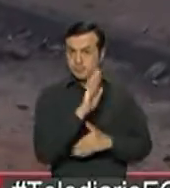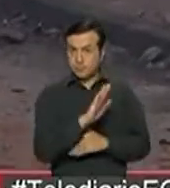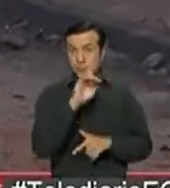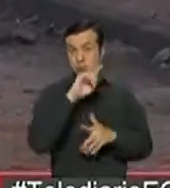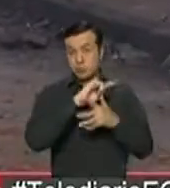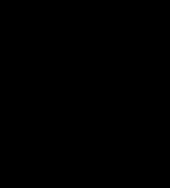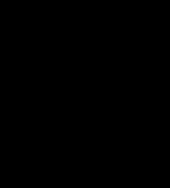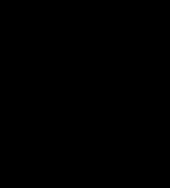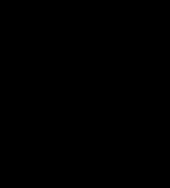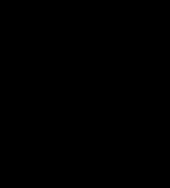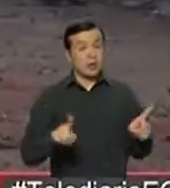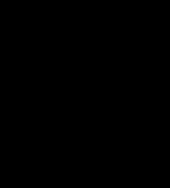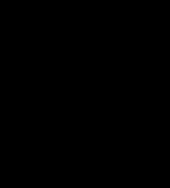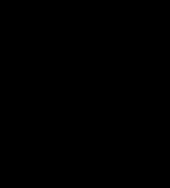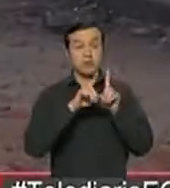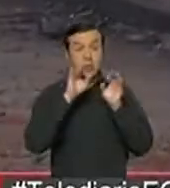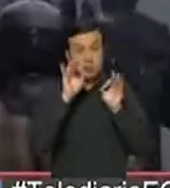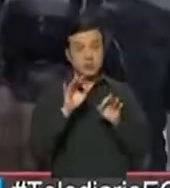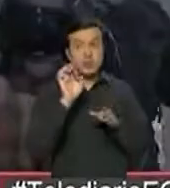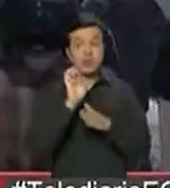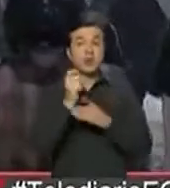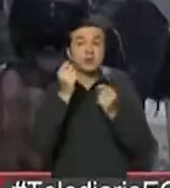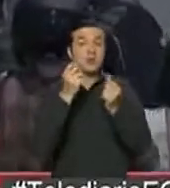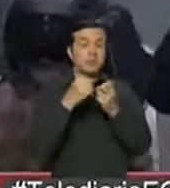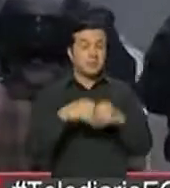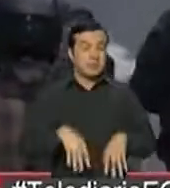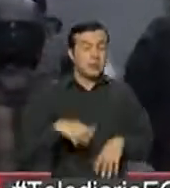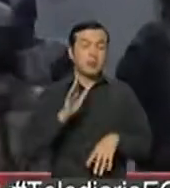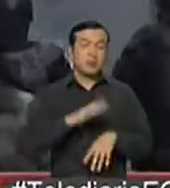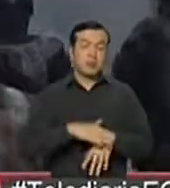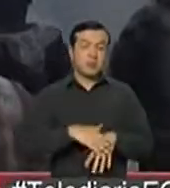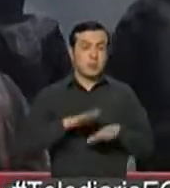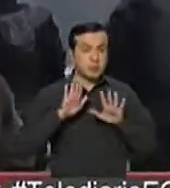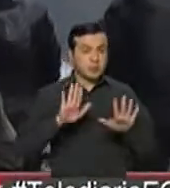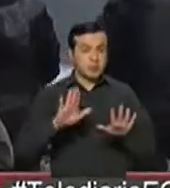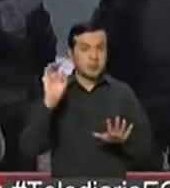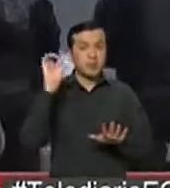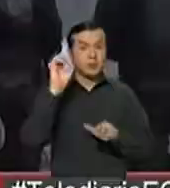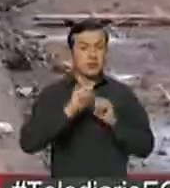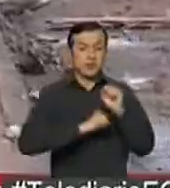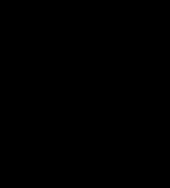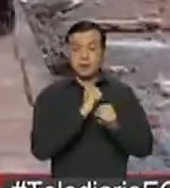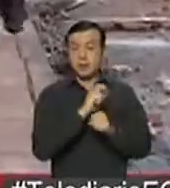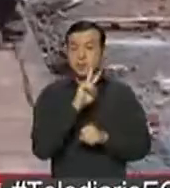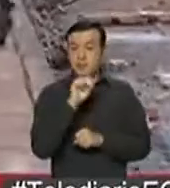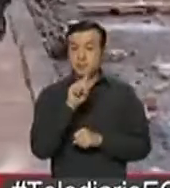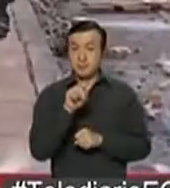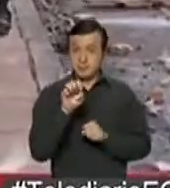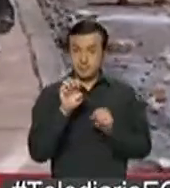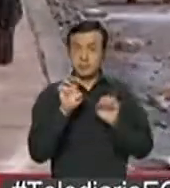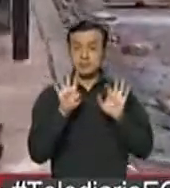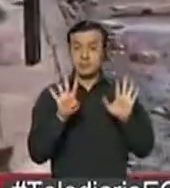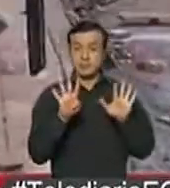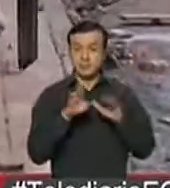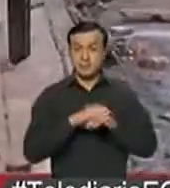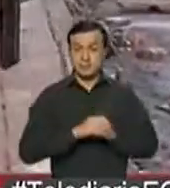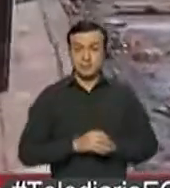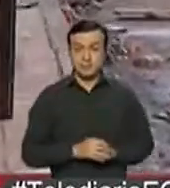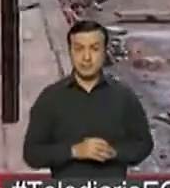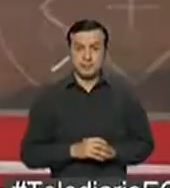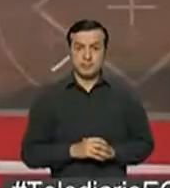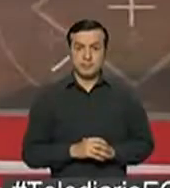algunas cifras de lo que le significó a Ecuador la paralización de octubre de 2019. Olga Velasco, Medios